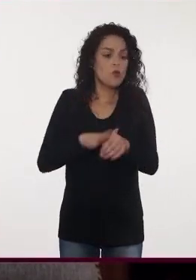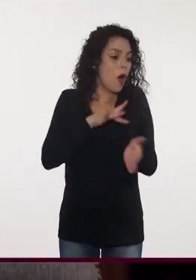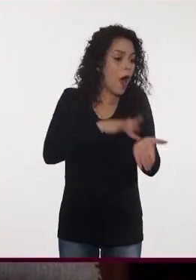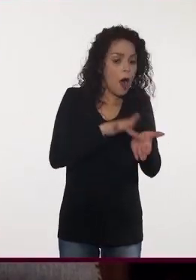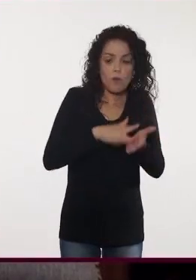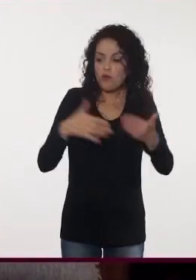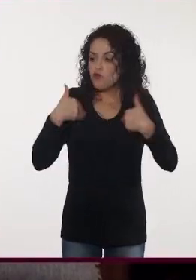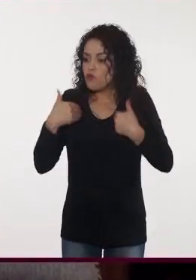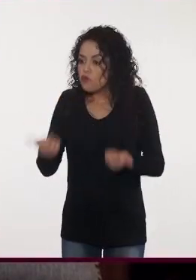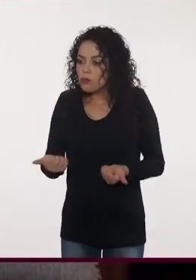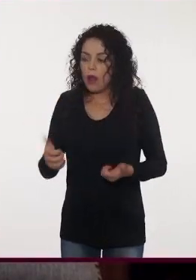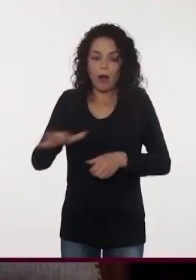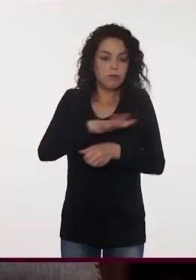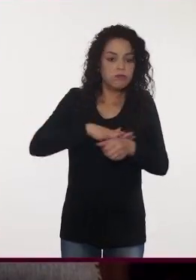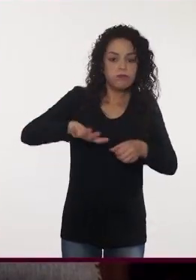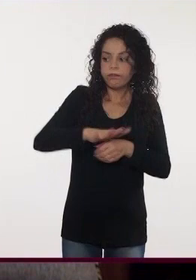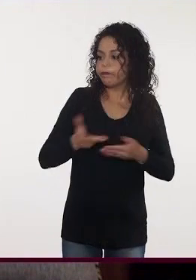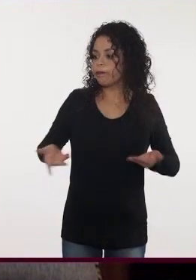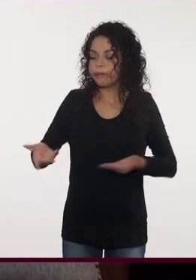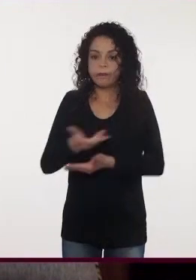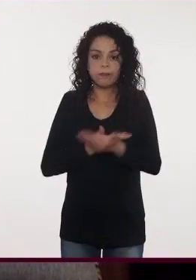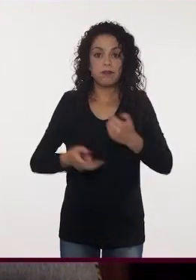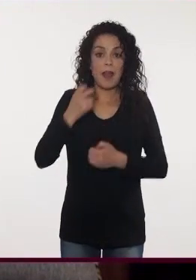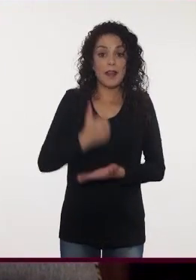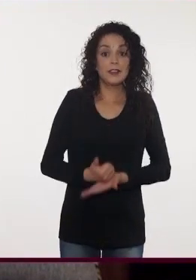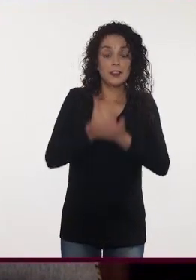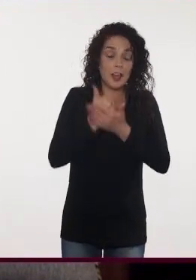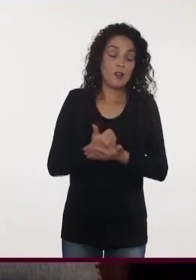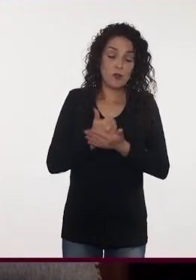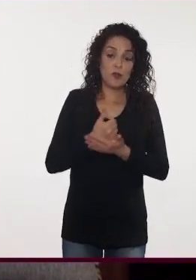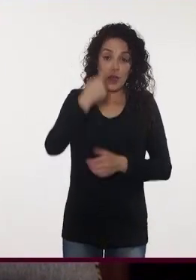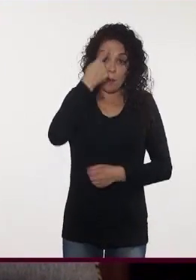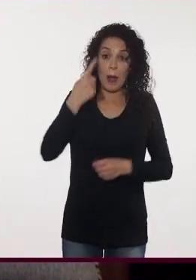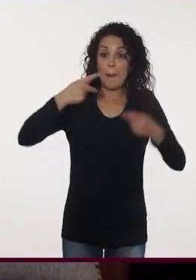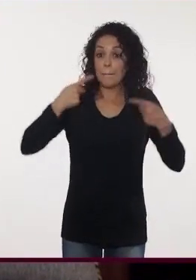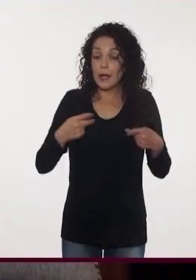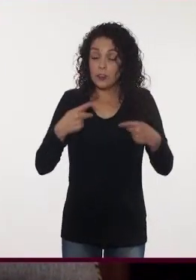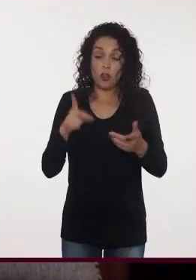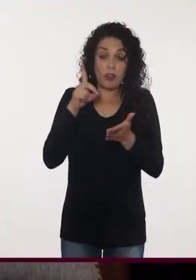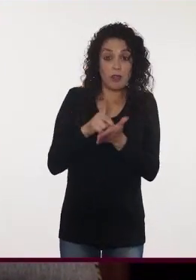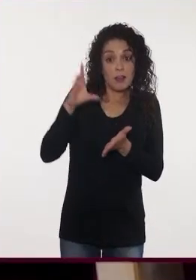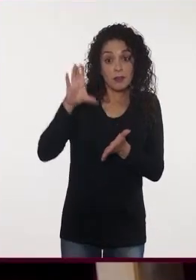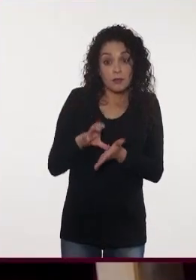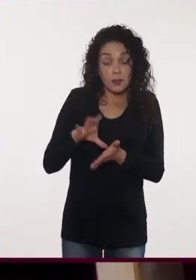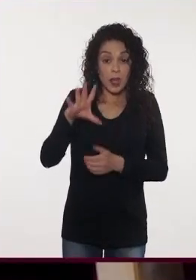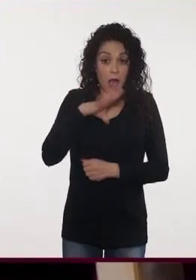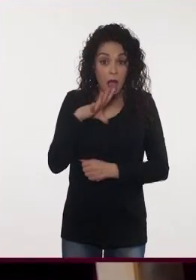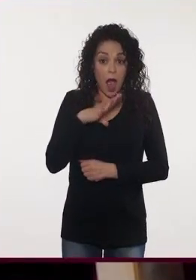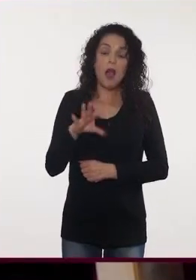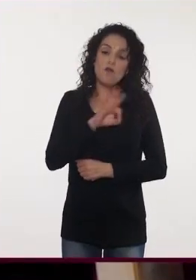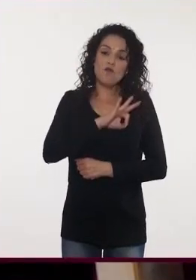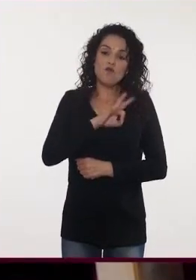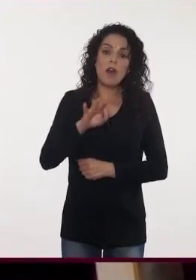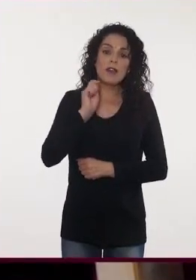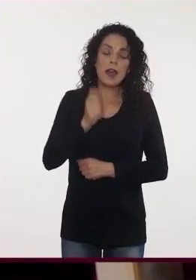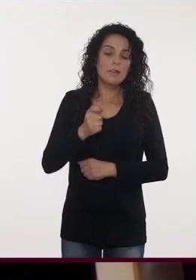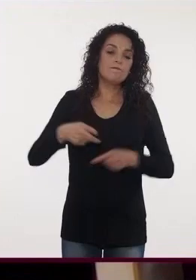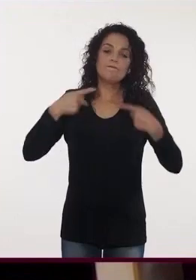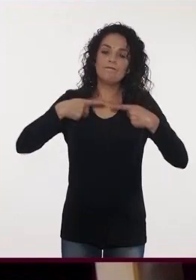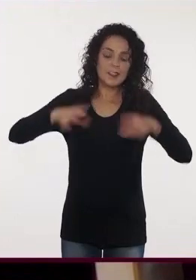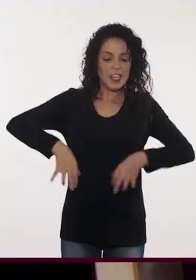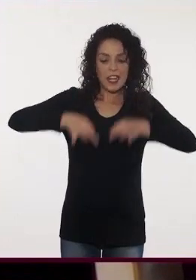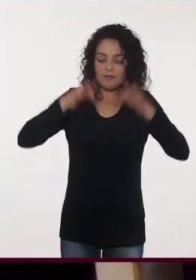apoyo, comprensión y colaboración es lo que hace la diferencia para que una persona con discapacidad se convierta en una